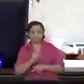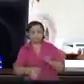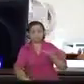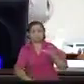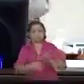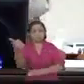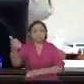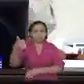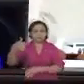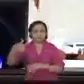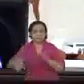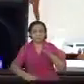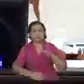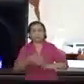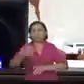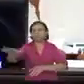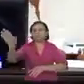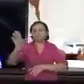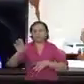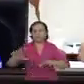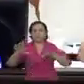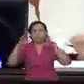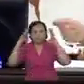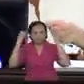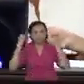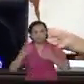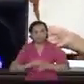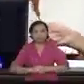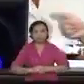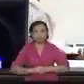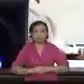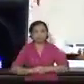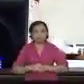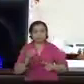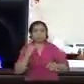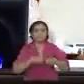escolar, lo sacaban de clase.